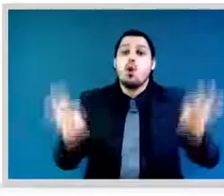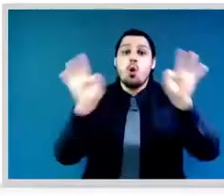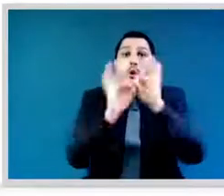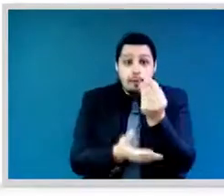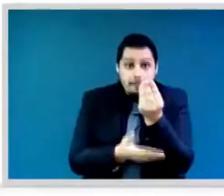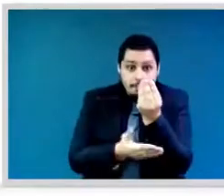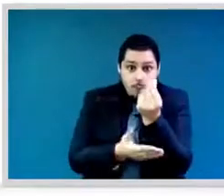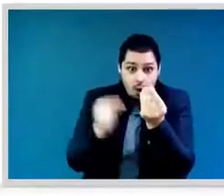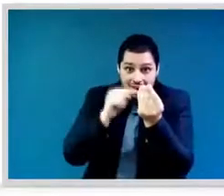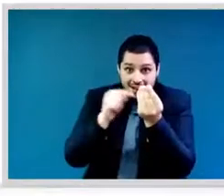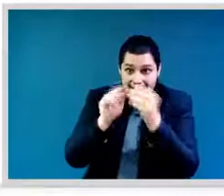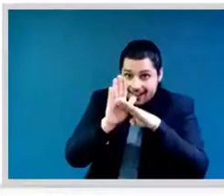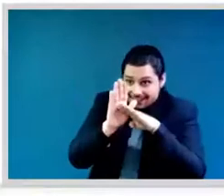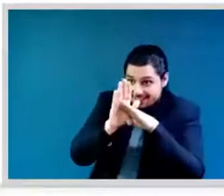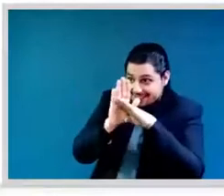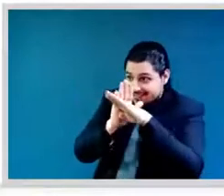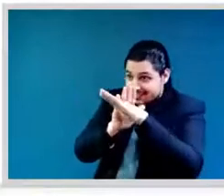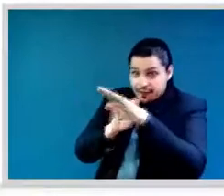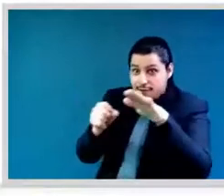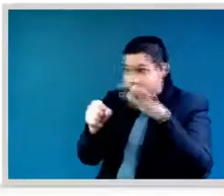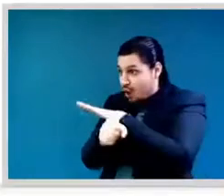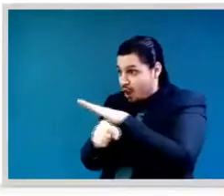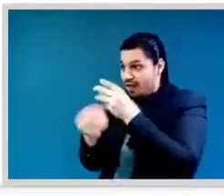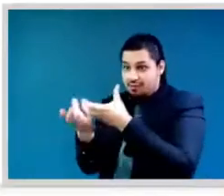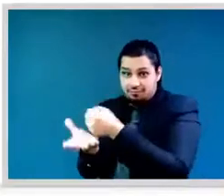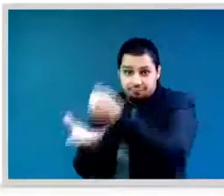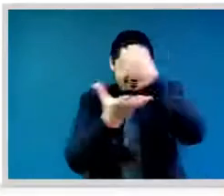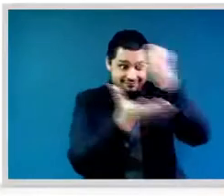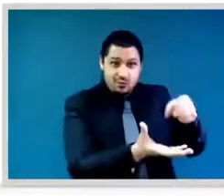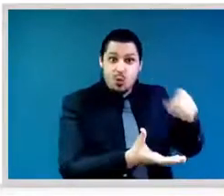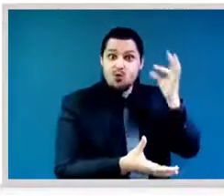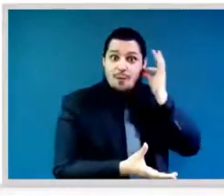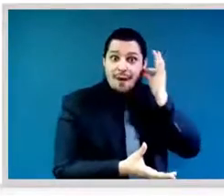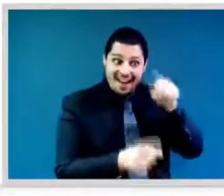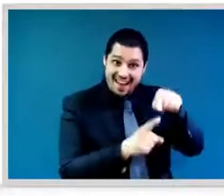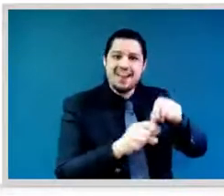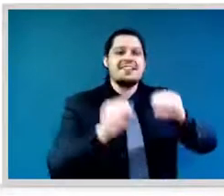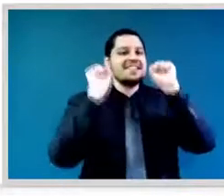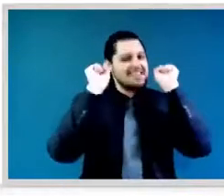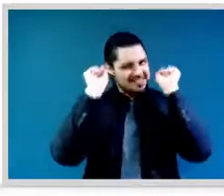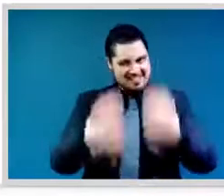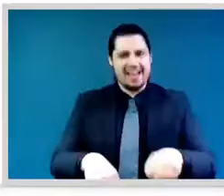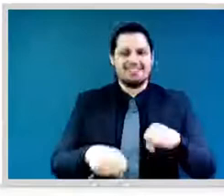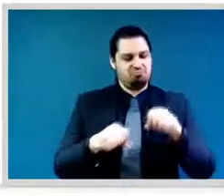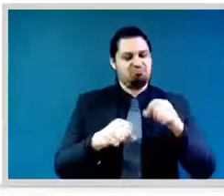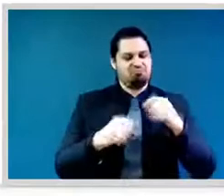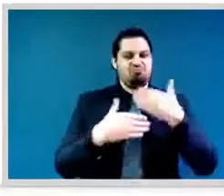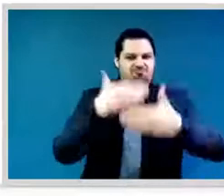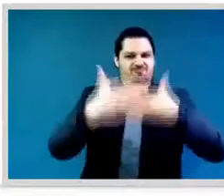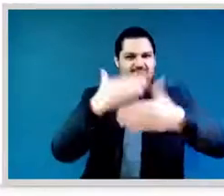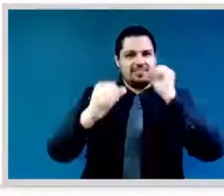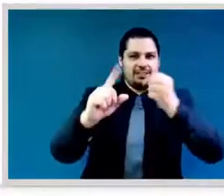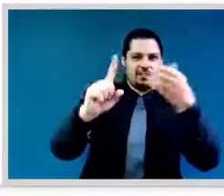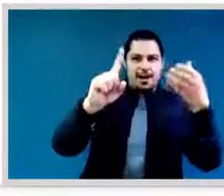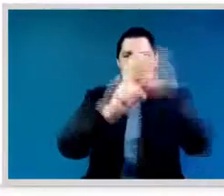las mujeres debe ser una meta de nuestra lucha posterior. Tenemos